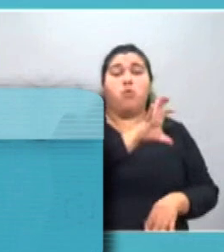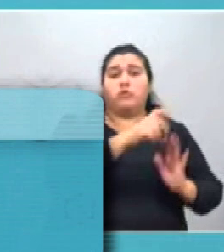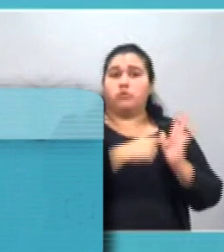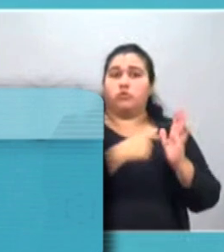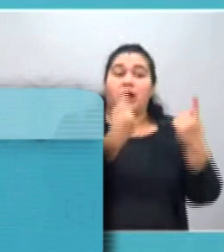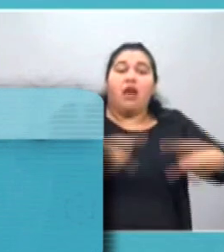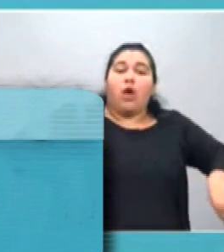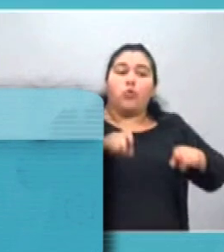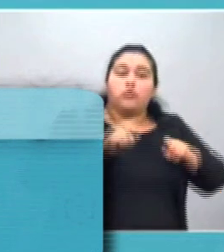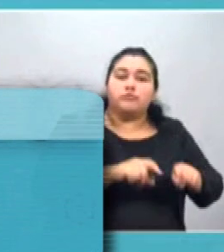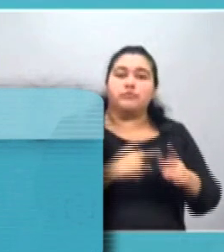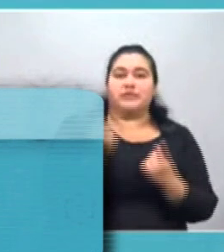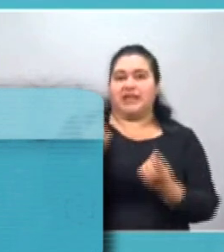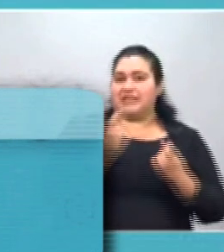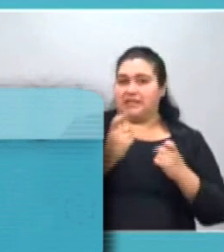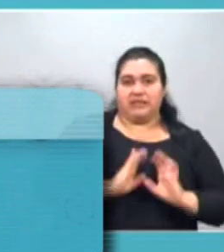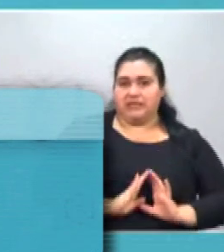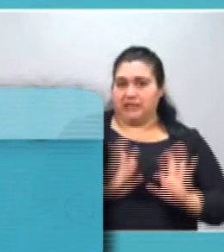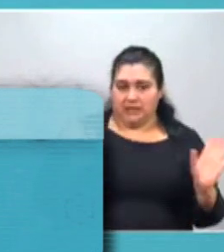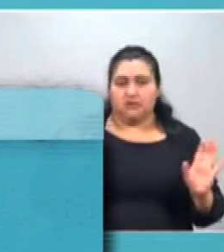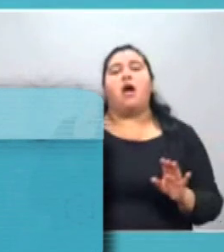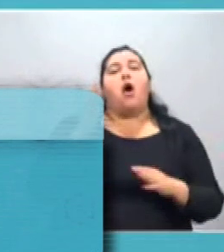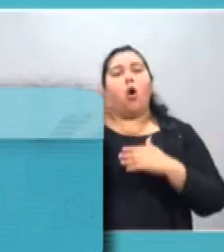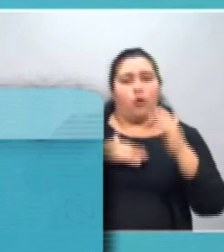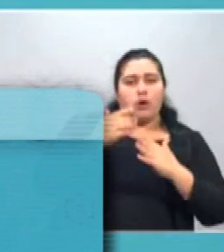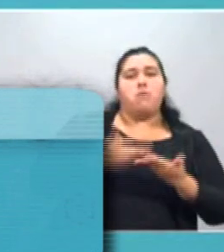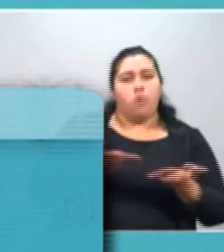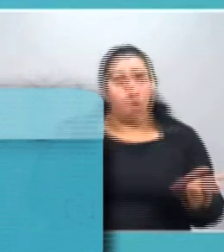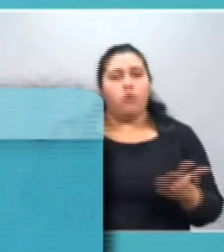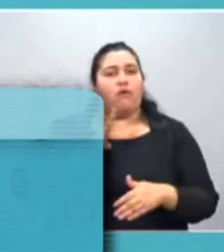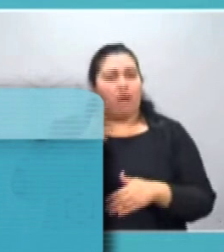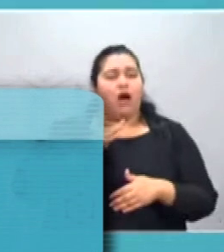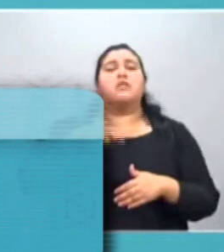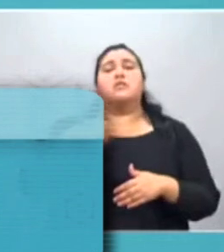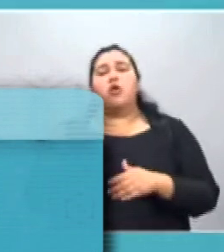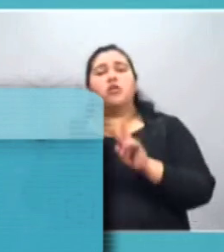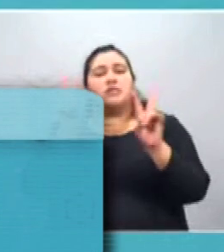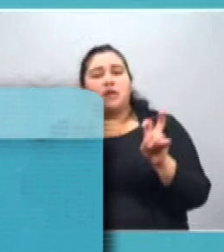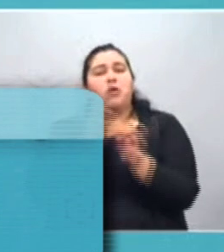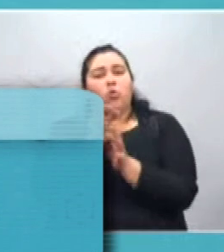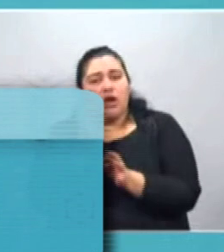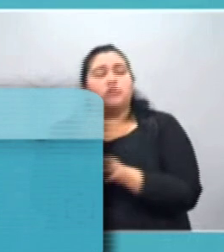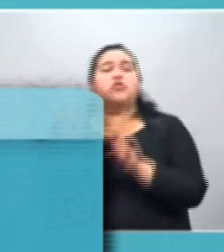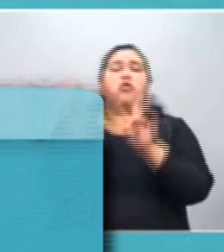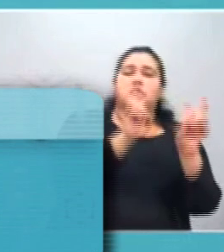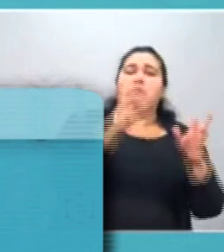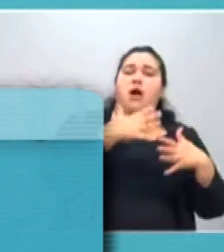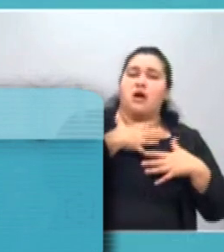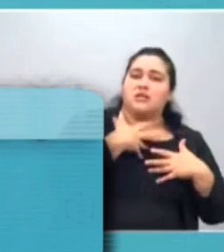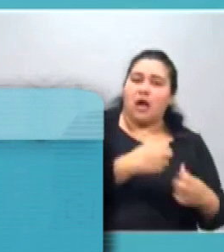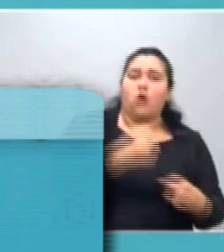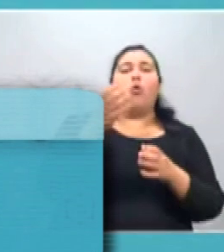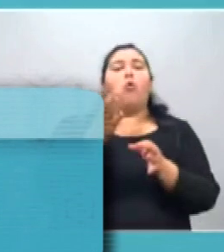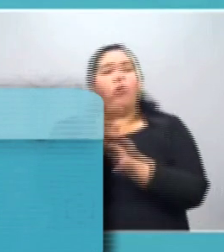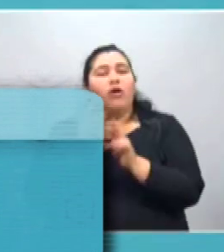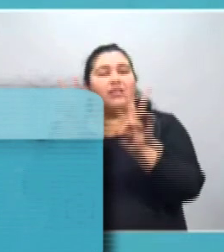recursos. Repito, hemos visto, hemos repasado que había obra pública, había obras en materia de salud, de educación, de cultura, de creación de